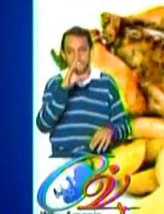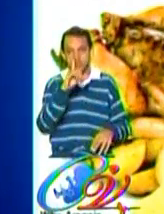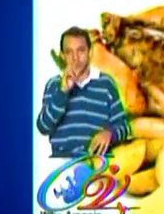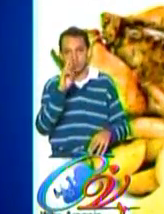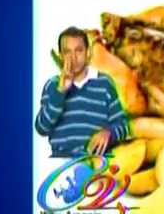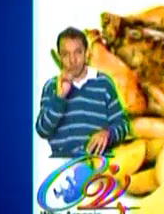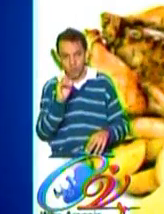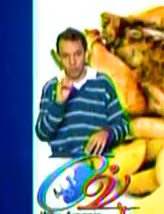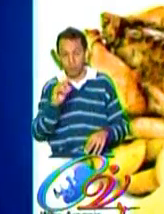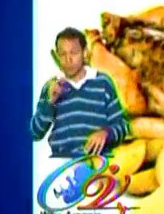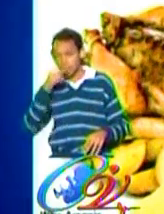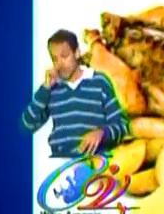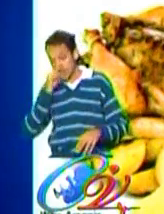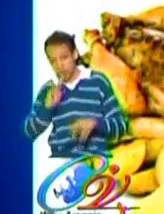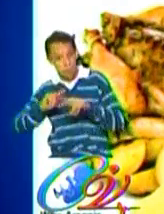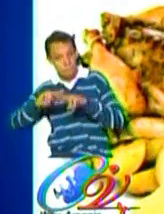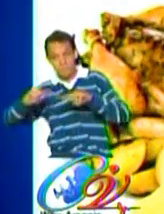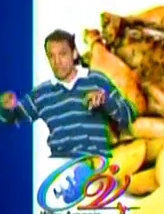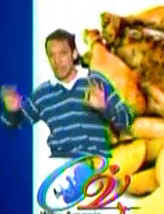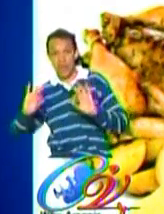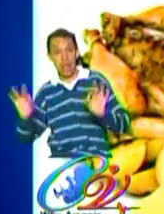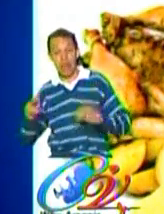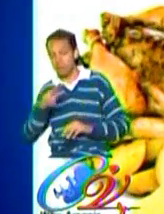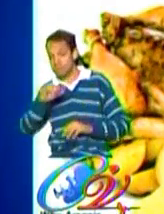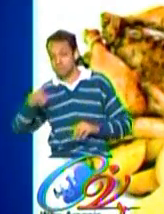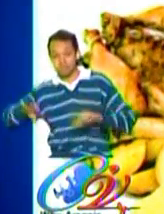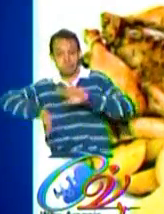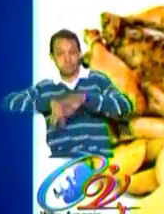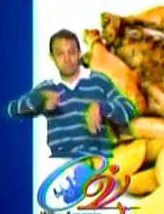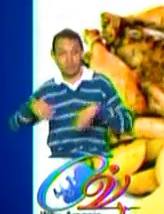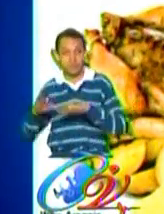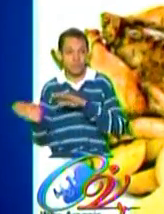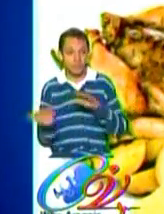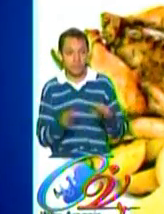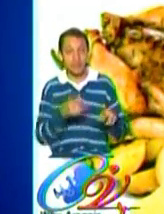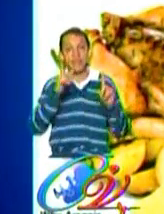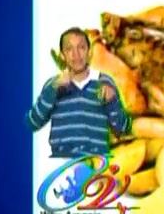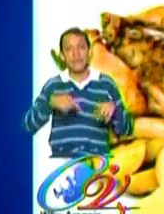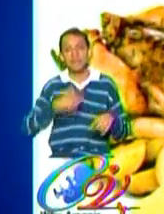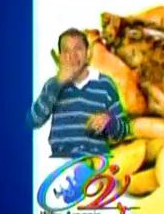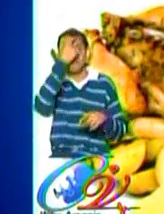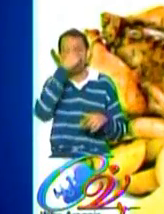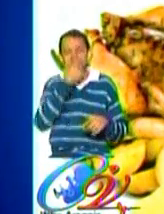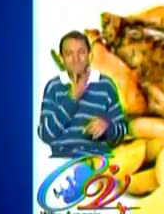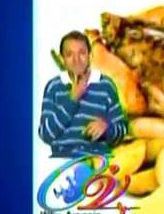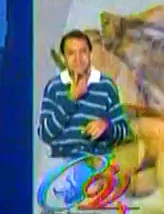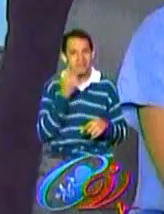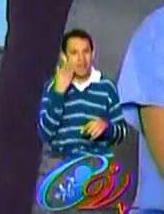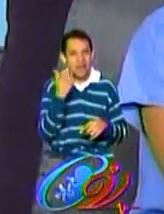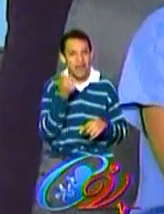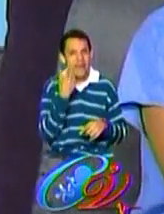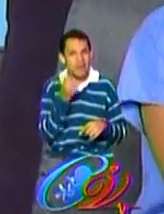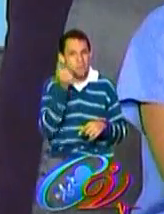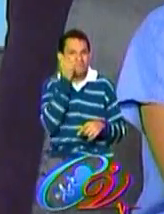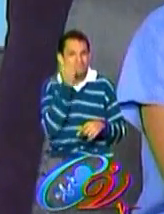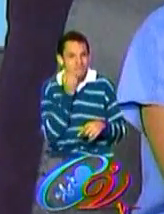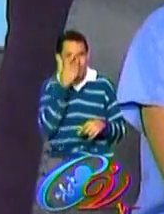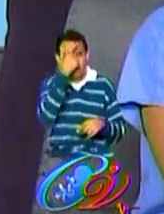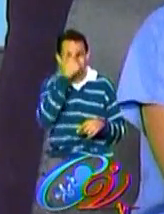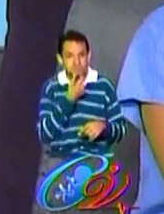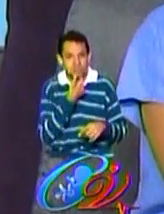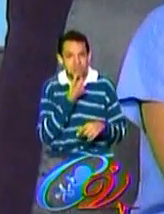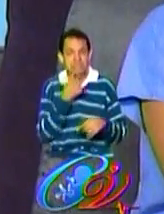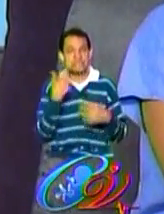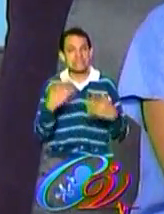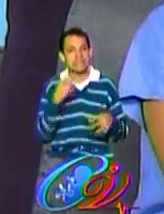Ahí ahí les mostraba también que el cloro está en las toallas higiénicas, también pues ahí les mostré las tabletas de TAMS